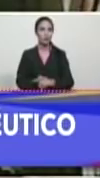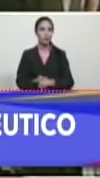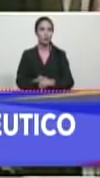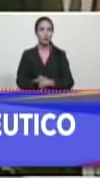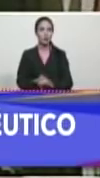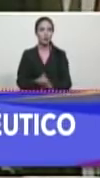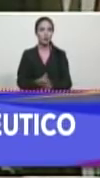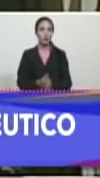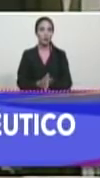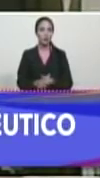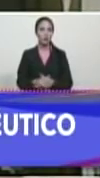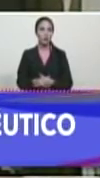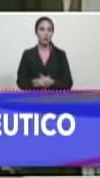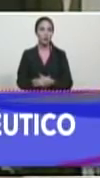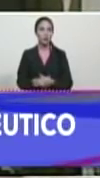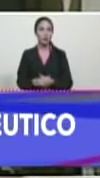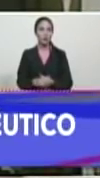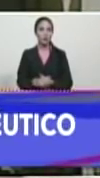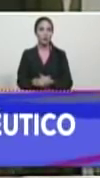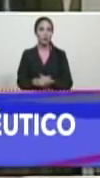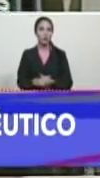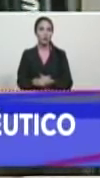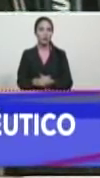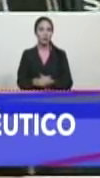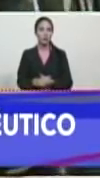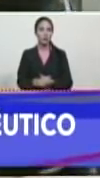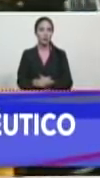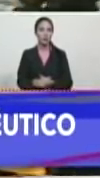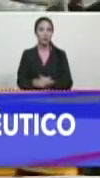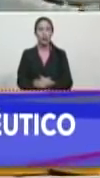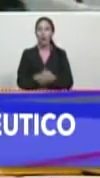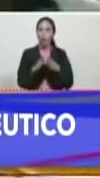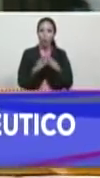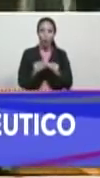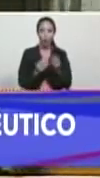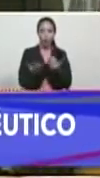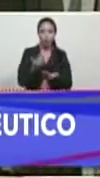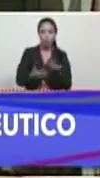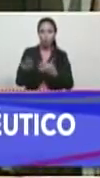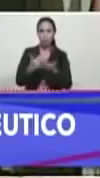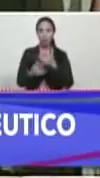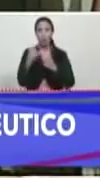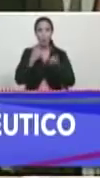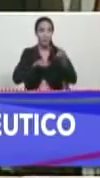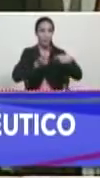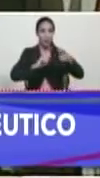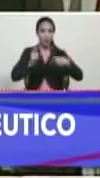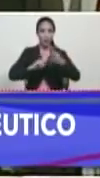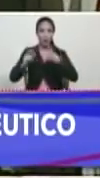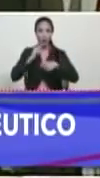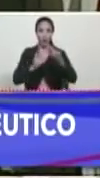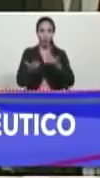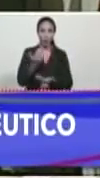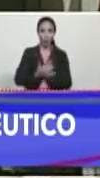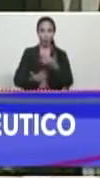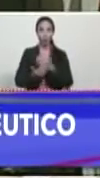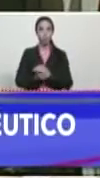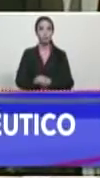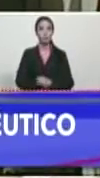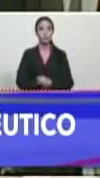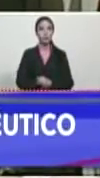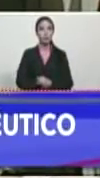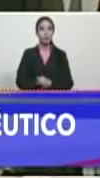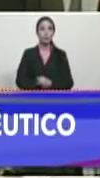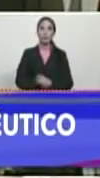etcétera, al rublo, y de acceso a las importaciones, porque si